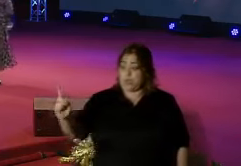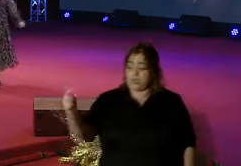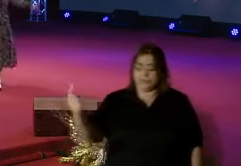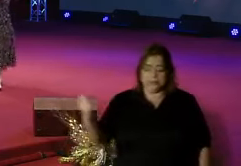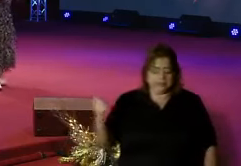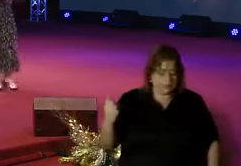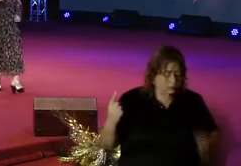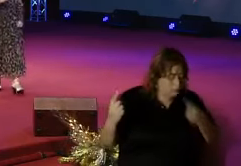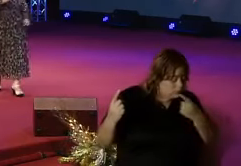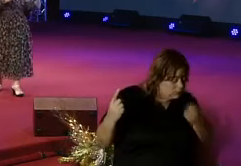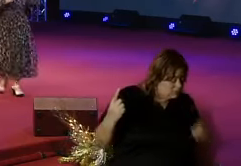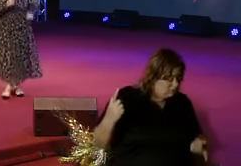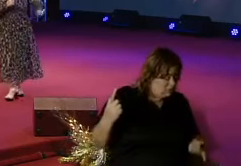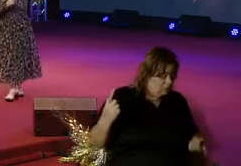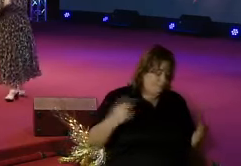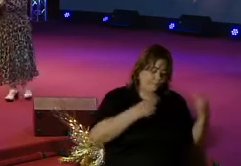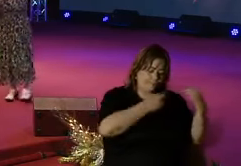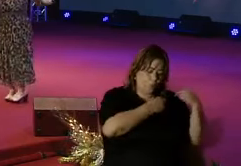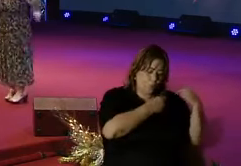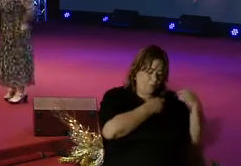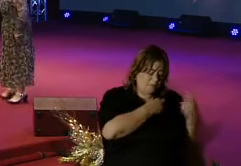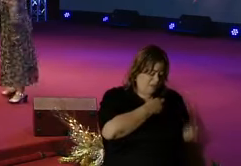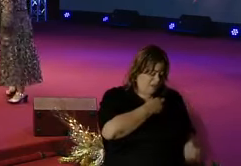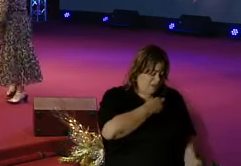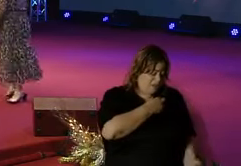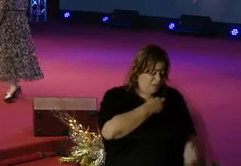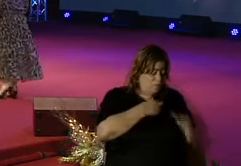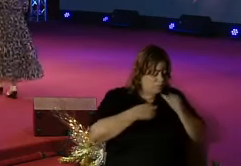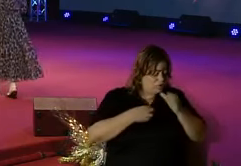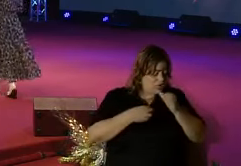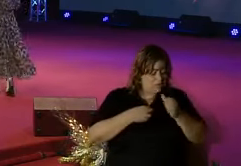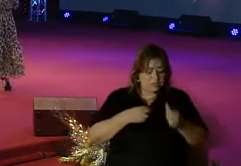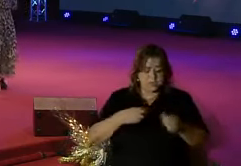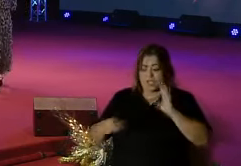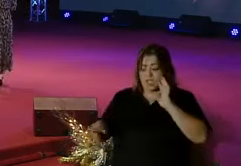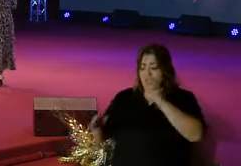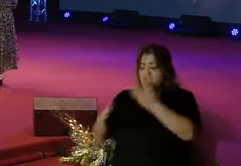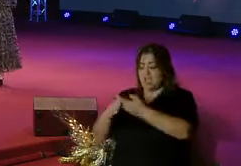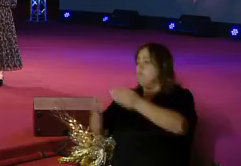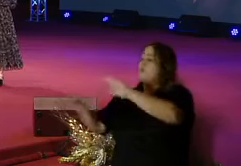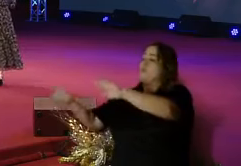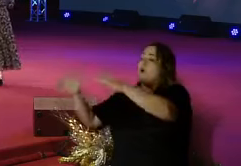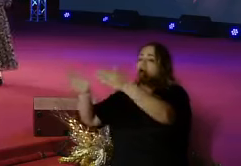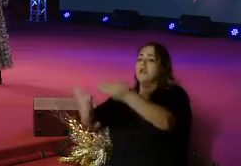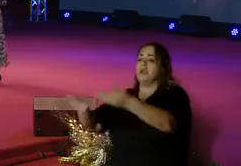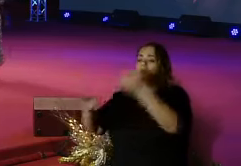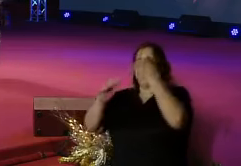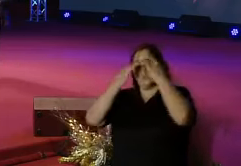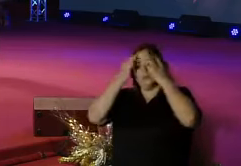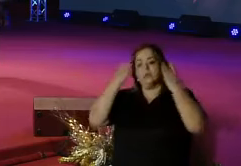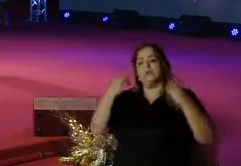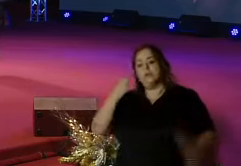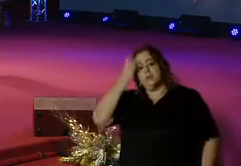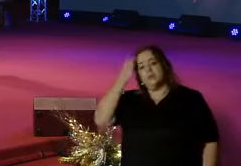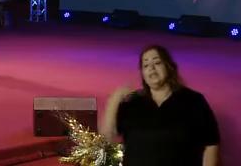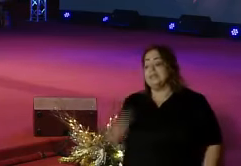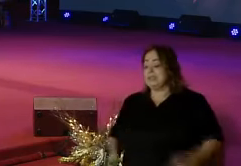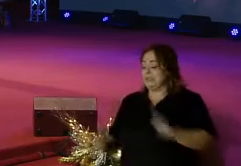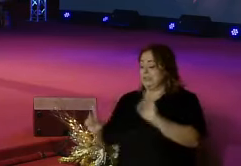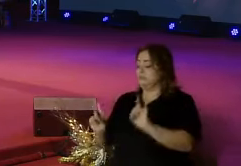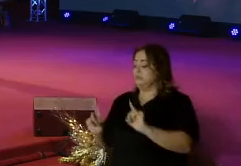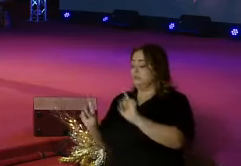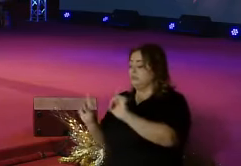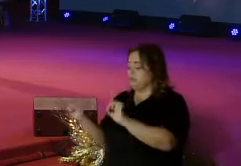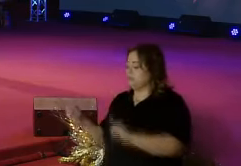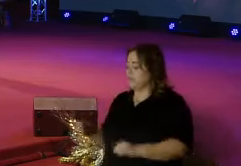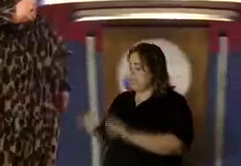hablaba, vinieron de la casa del principal de la sinagoga, uno de los hombres de allí, diciendo, tu hija se murió.